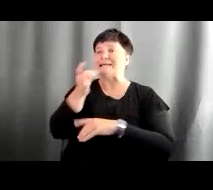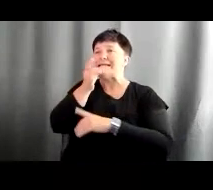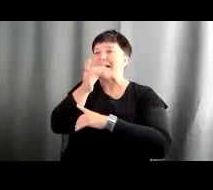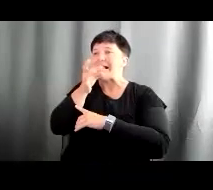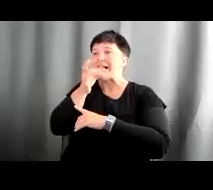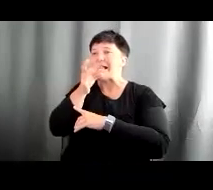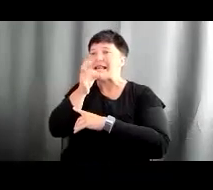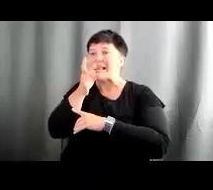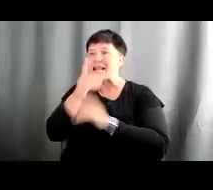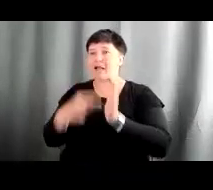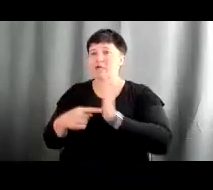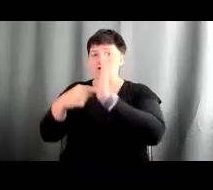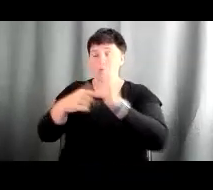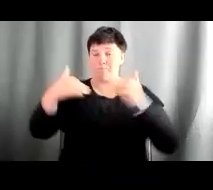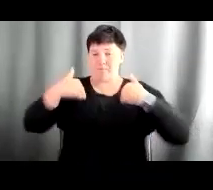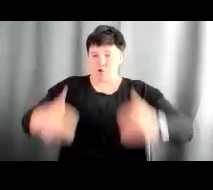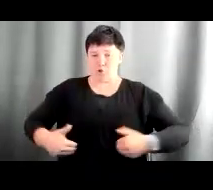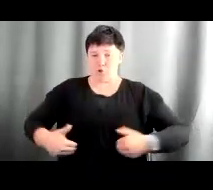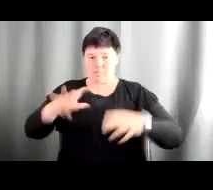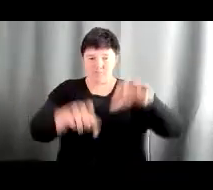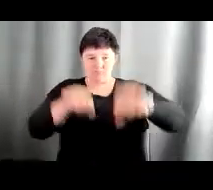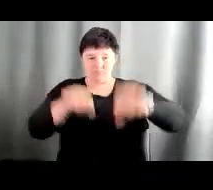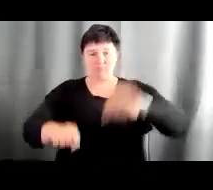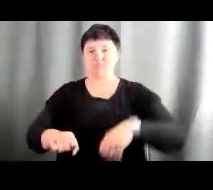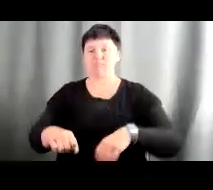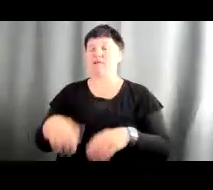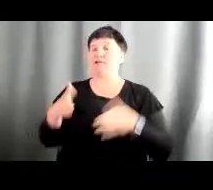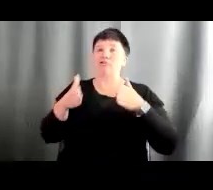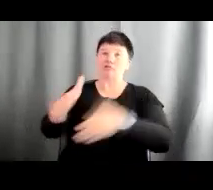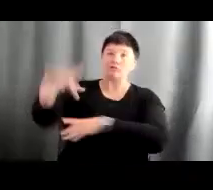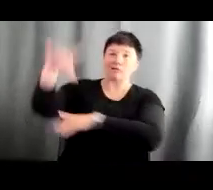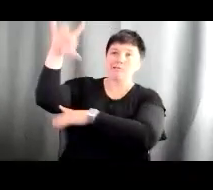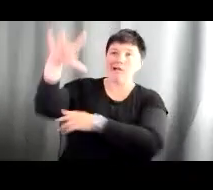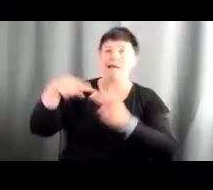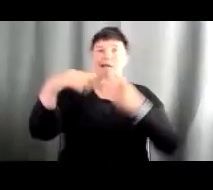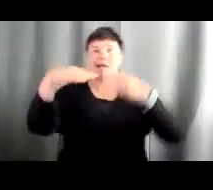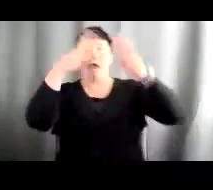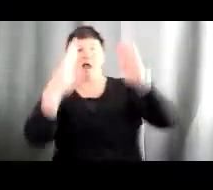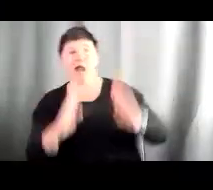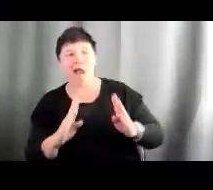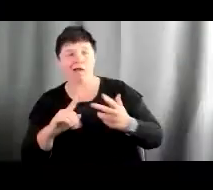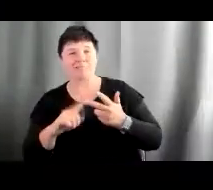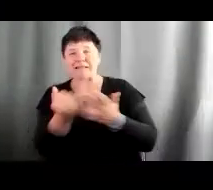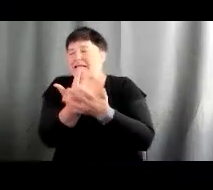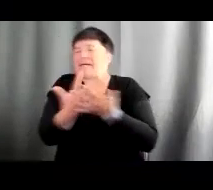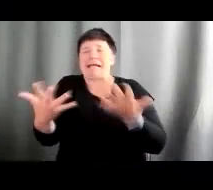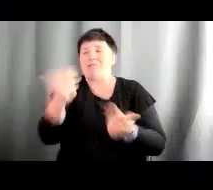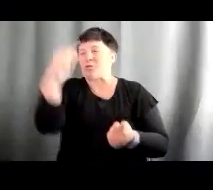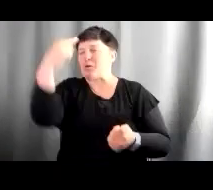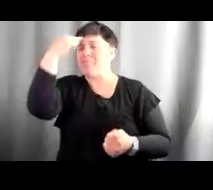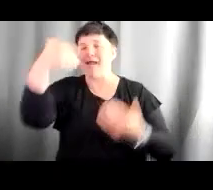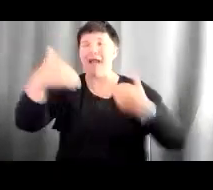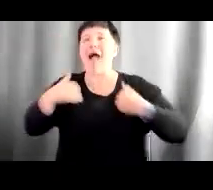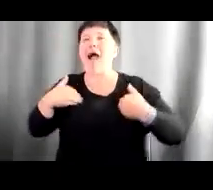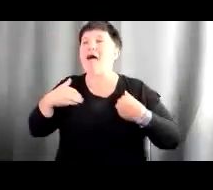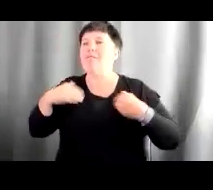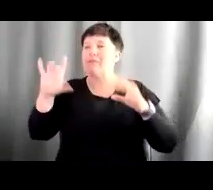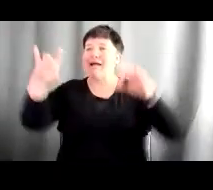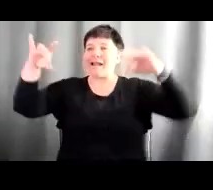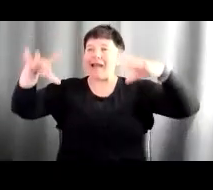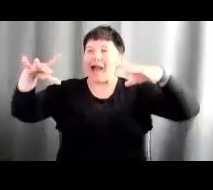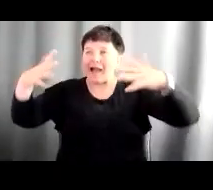los asentamientos humanos. Son las luces de la calle, de las casas y todo lo que se nos ocurra que podría tener una